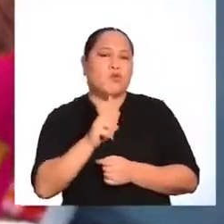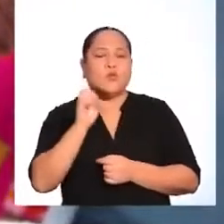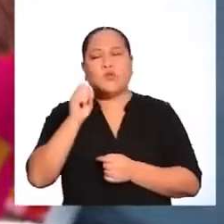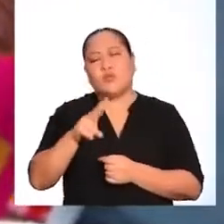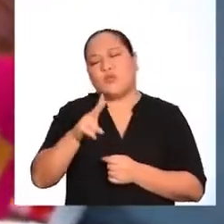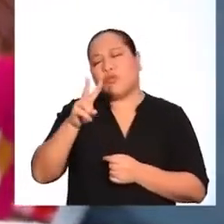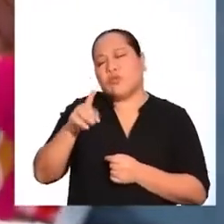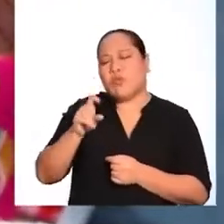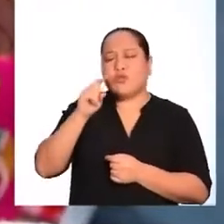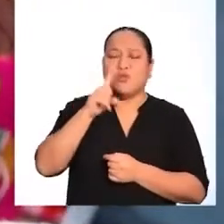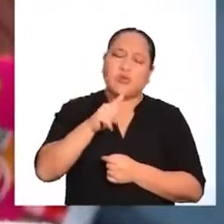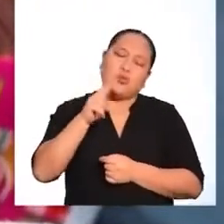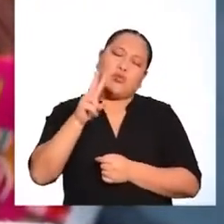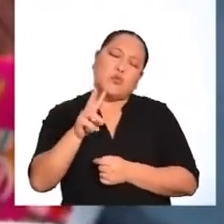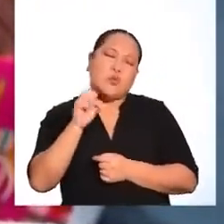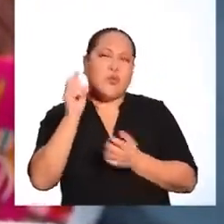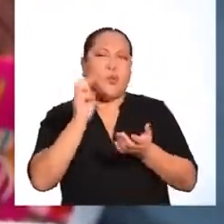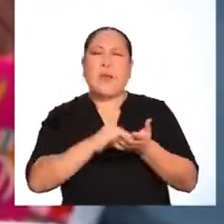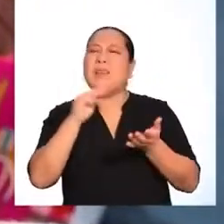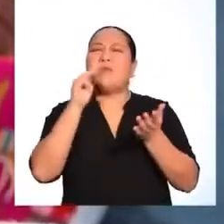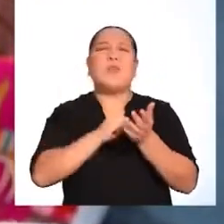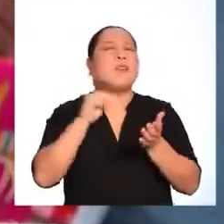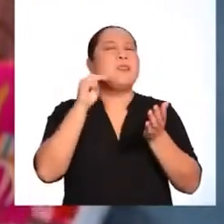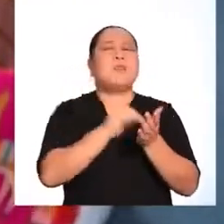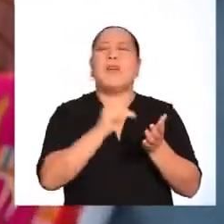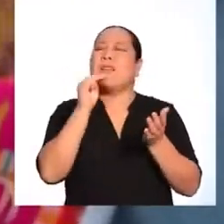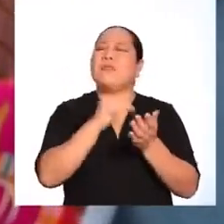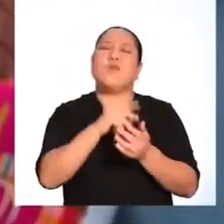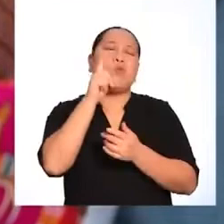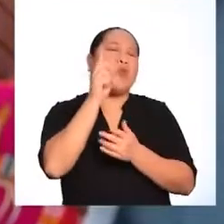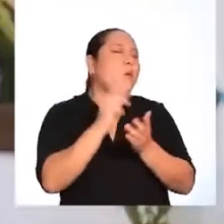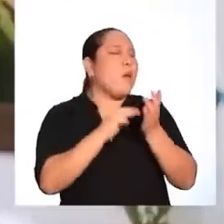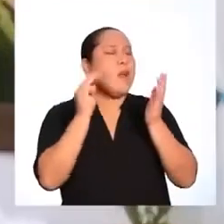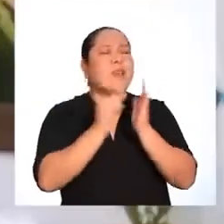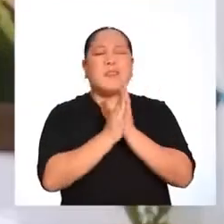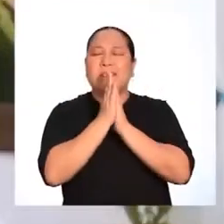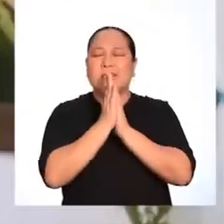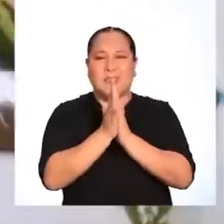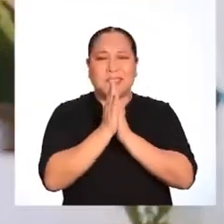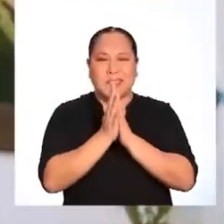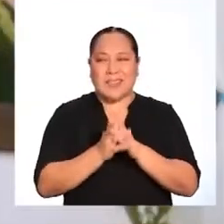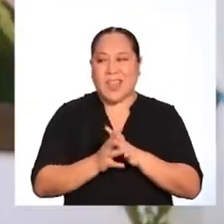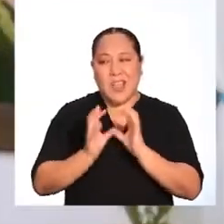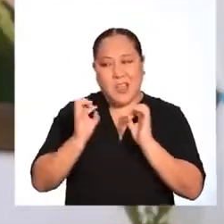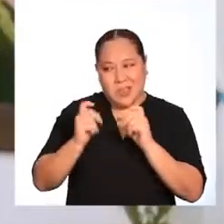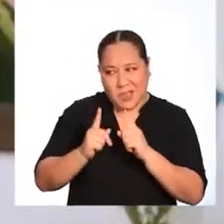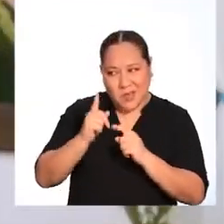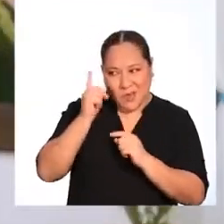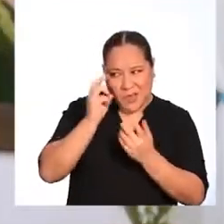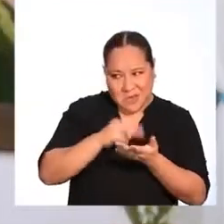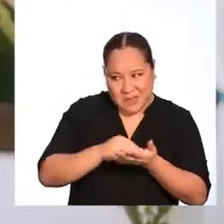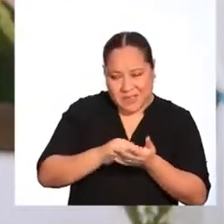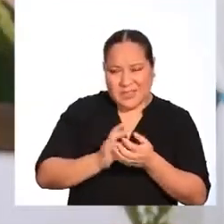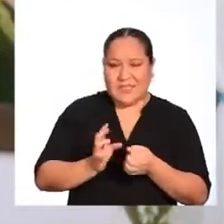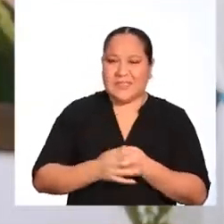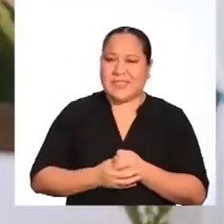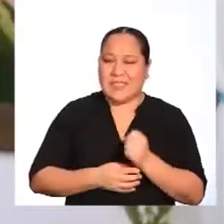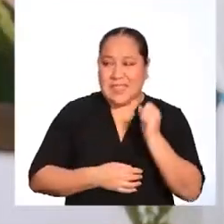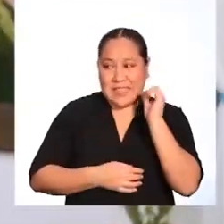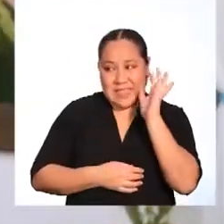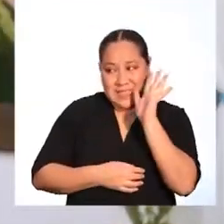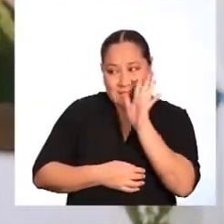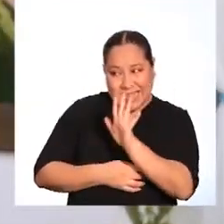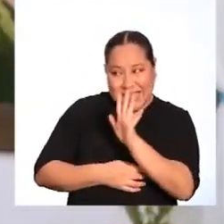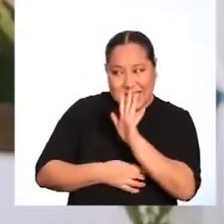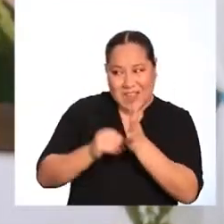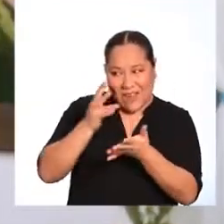más héctor una más también entonces una más